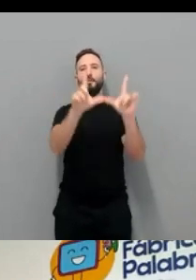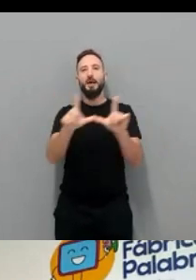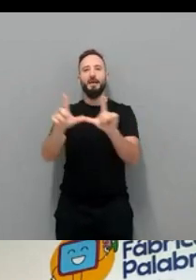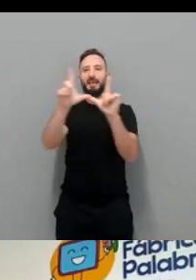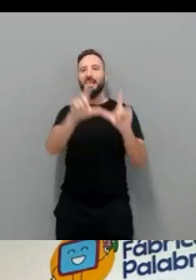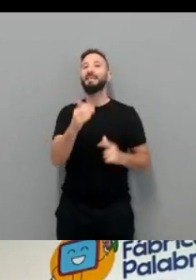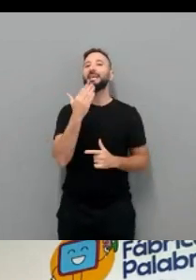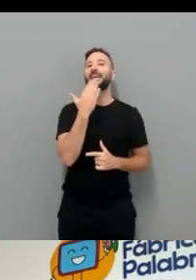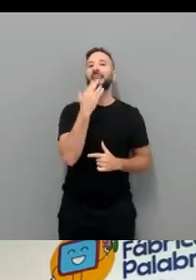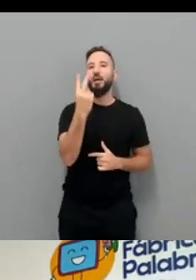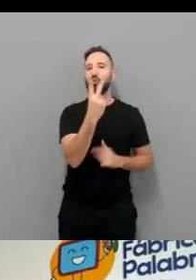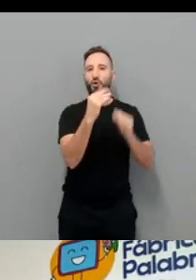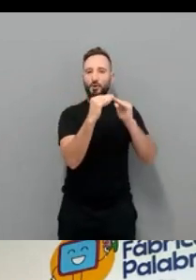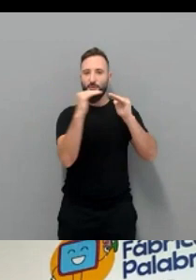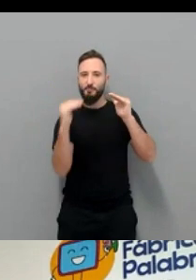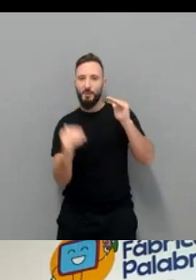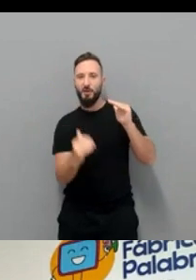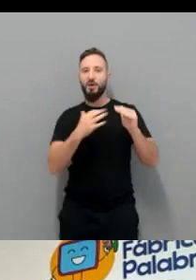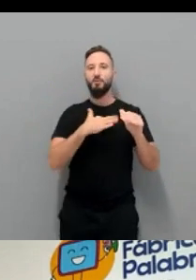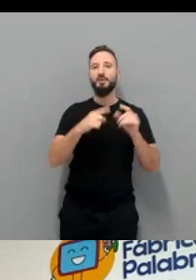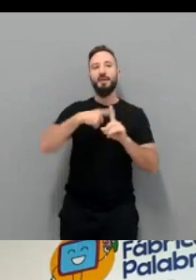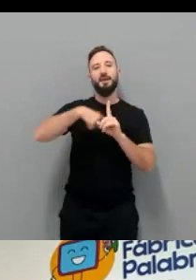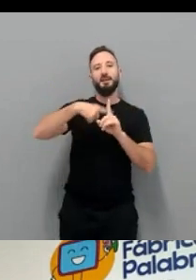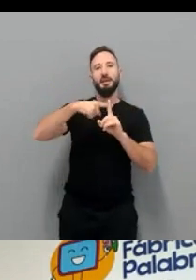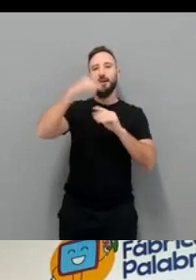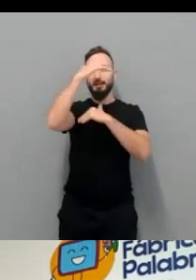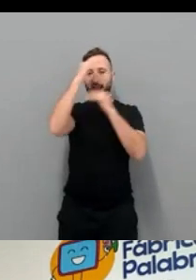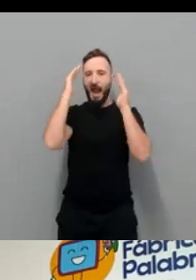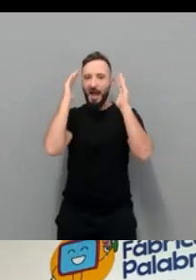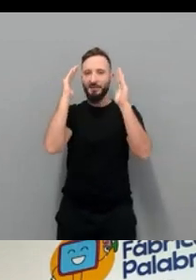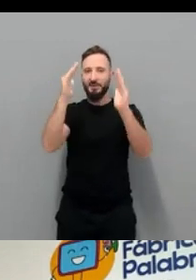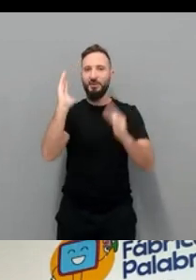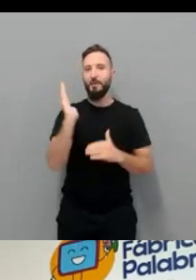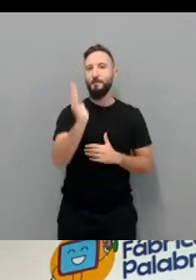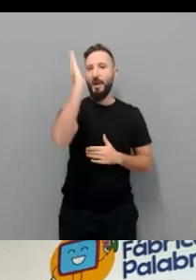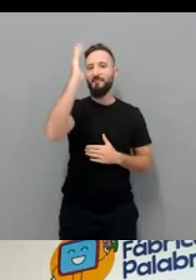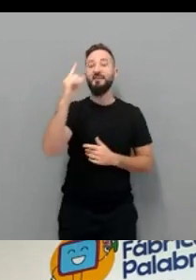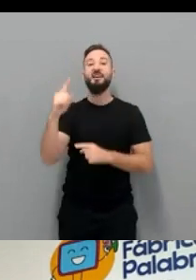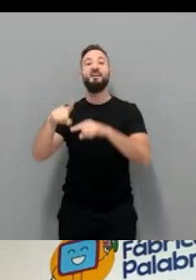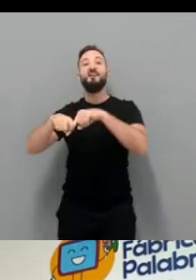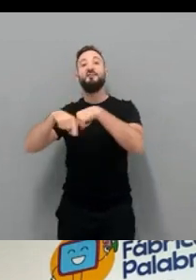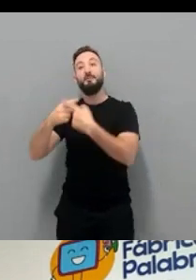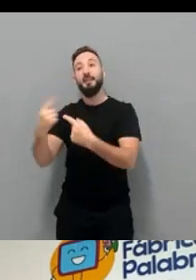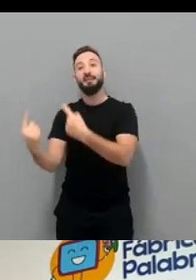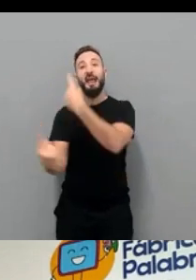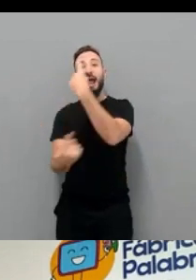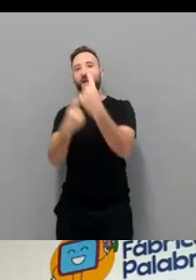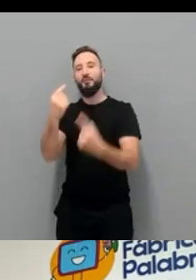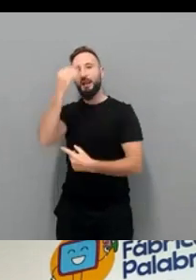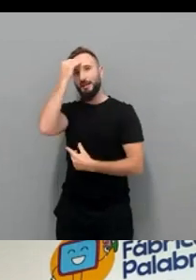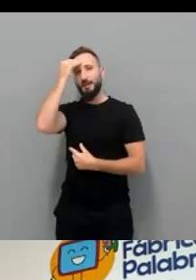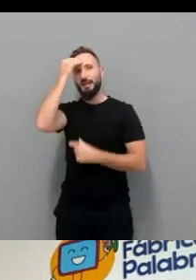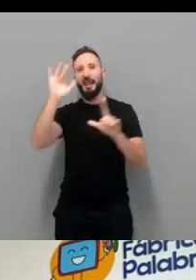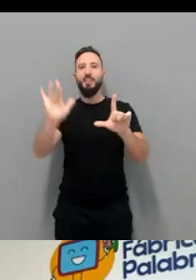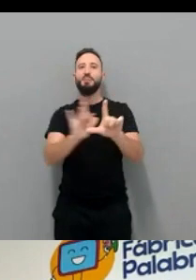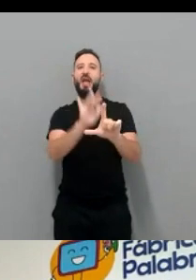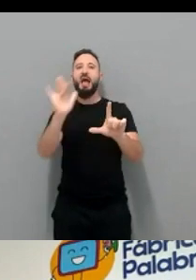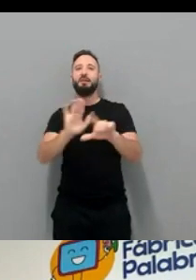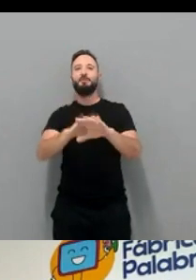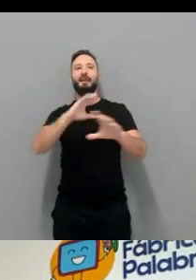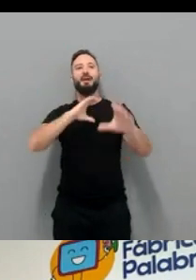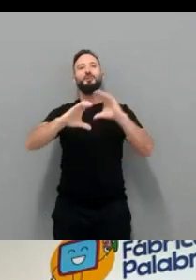2 años que pueden afectar a los niveles de atención de los peques, algunas familias no ven conveniente utilizar tablet para